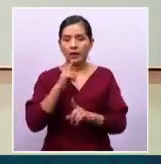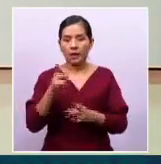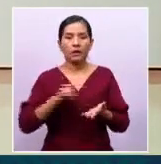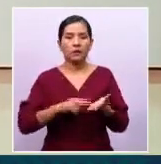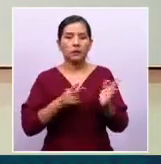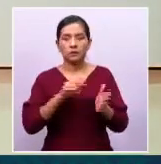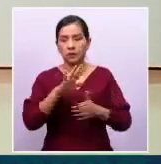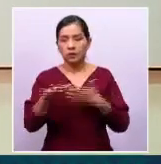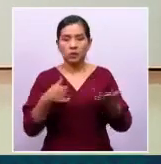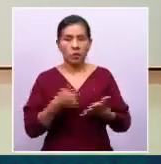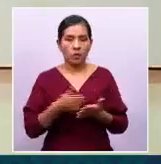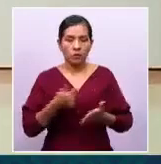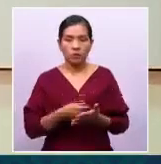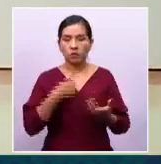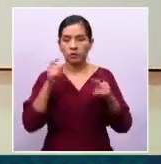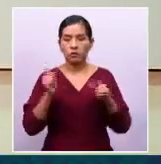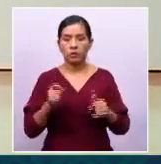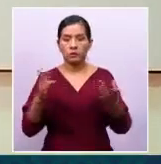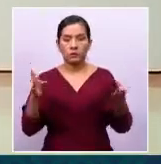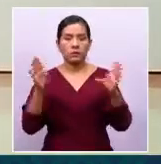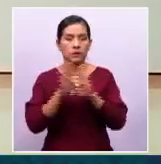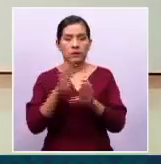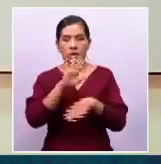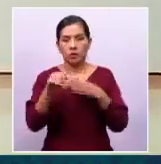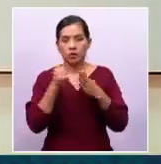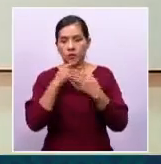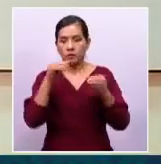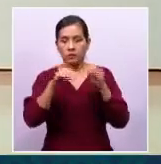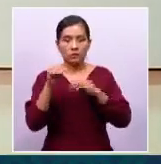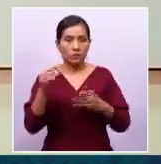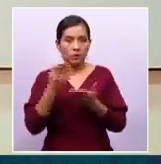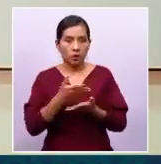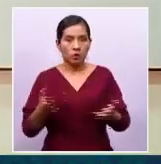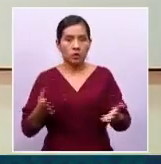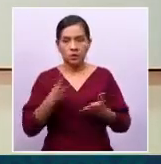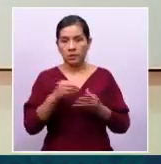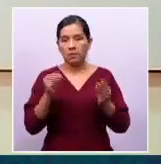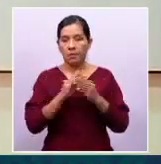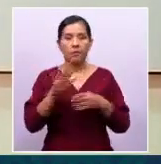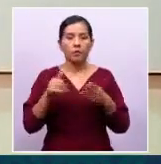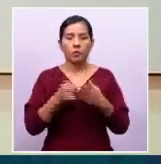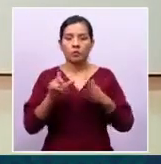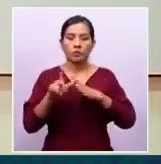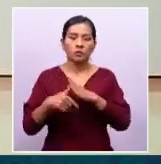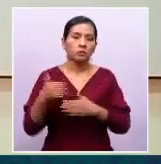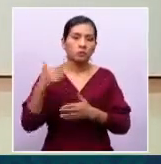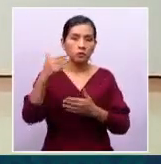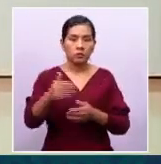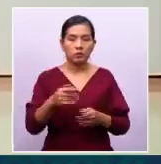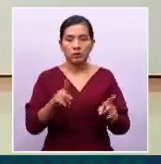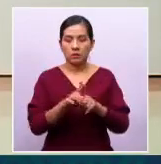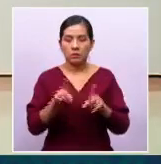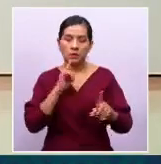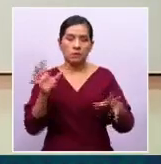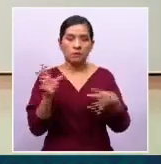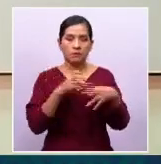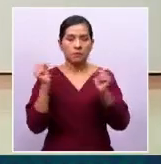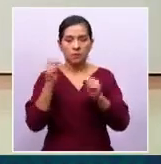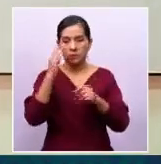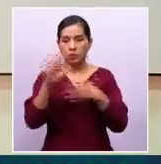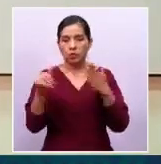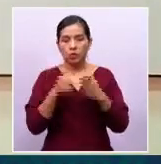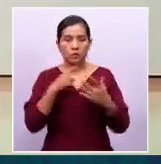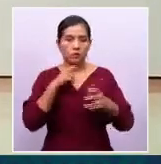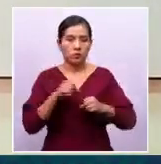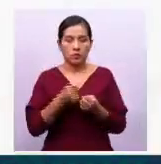a precintar esos bienes inmuebles y posteriormente pues secuestrarlos porque son parte de